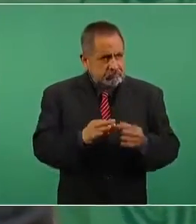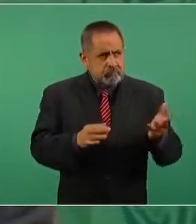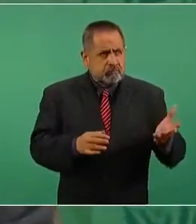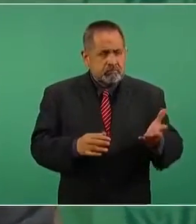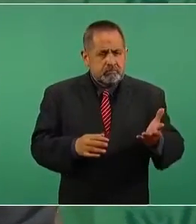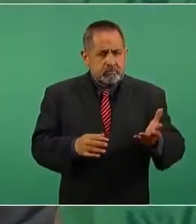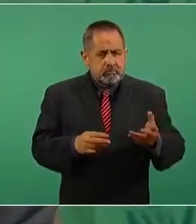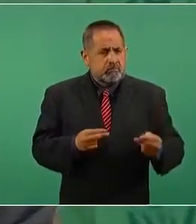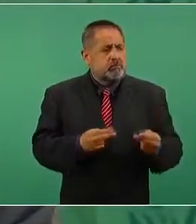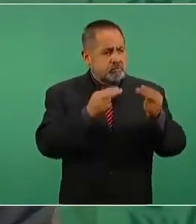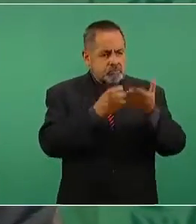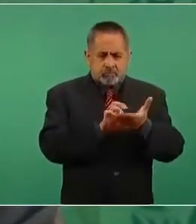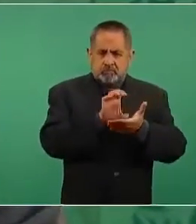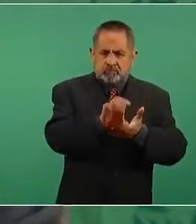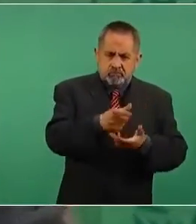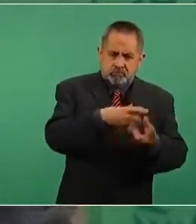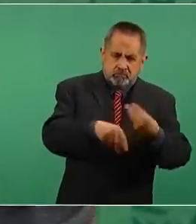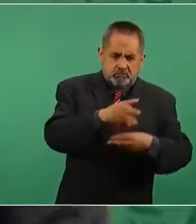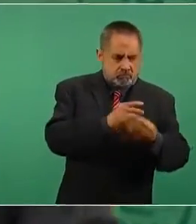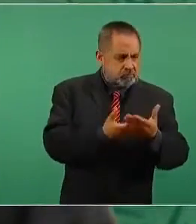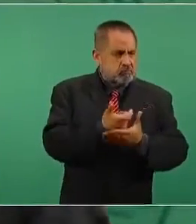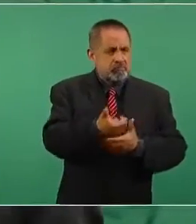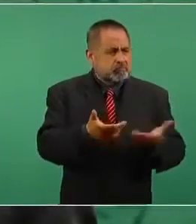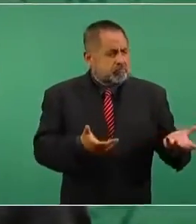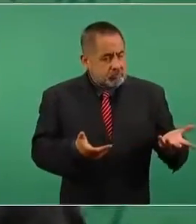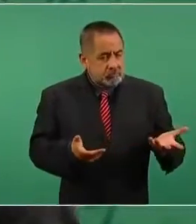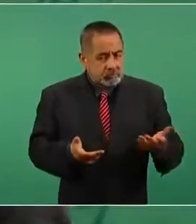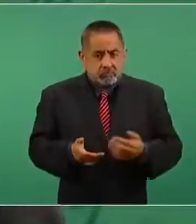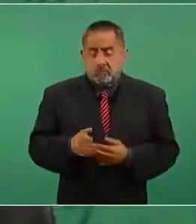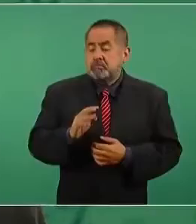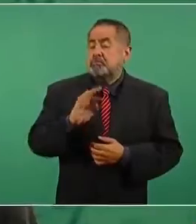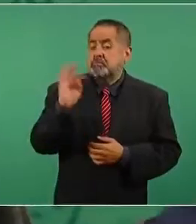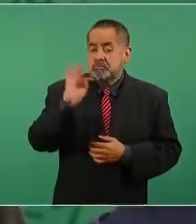que inviertan. Puede ser que ahora que